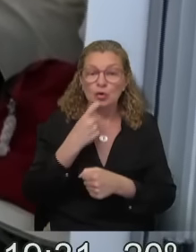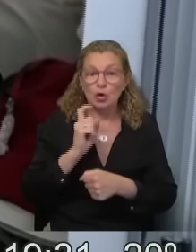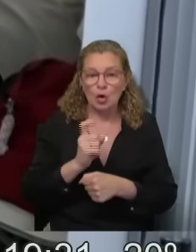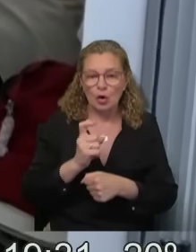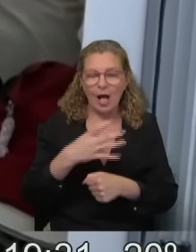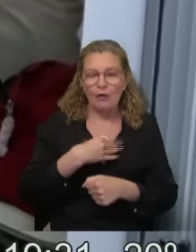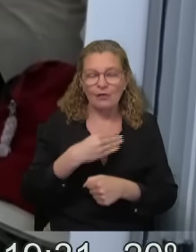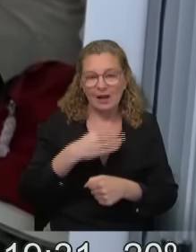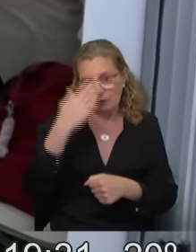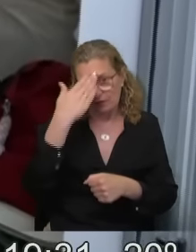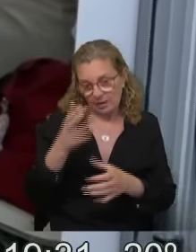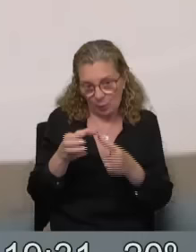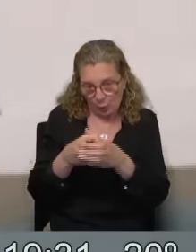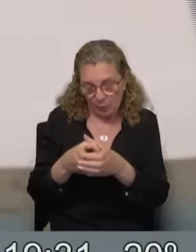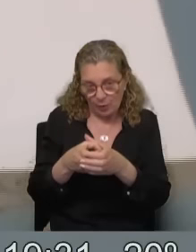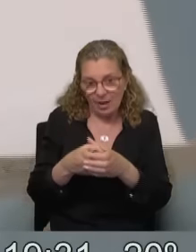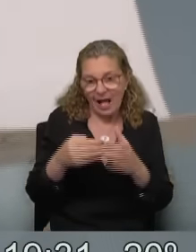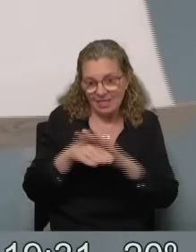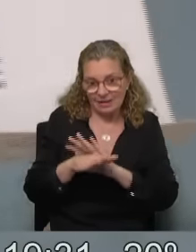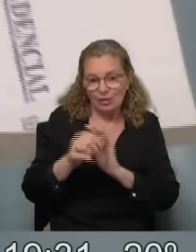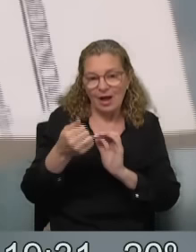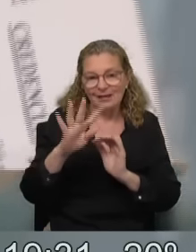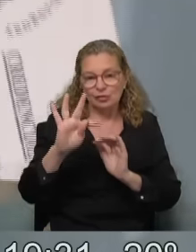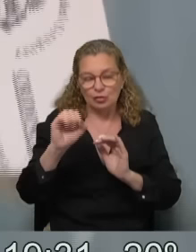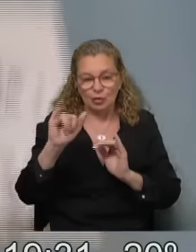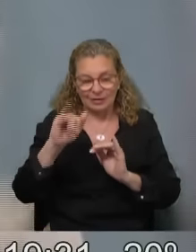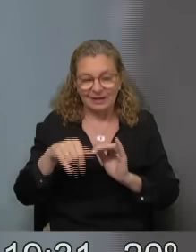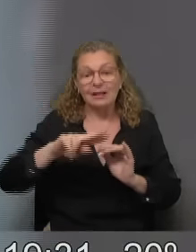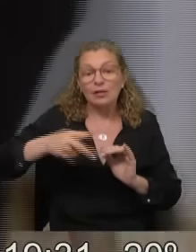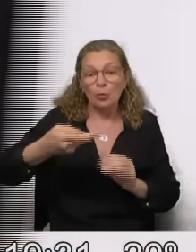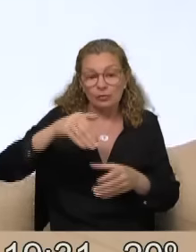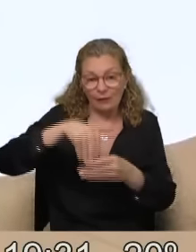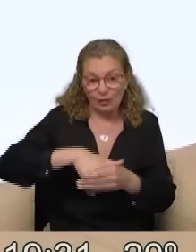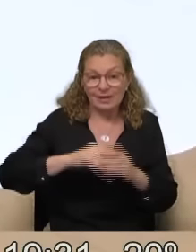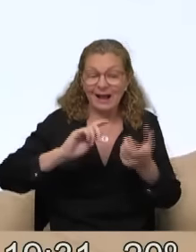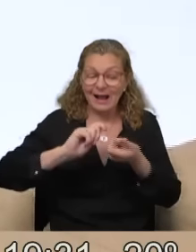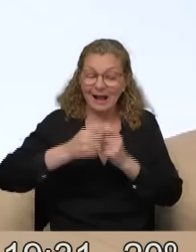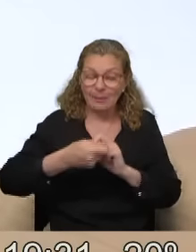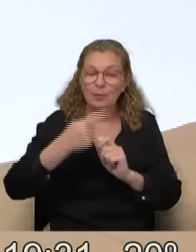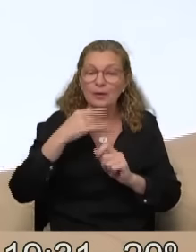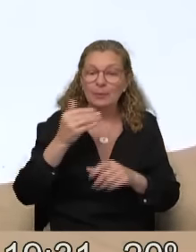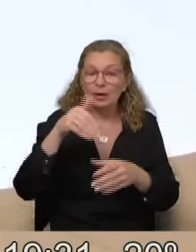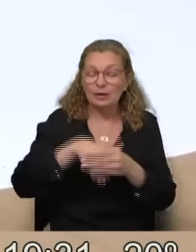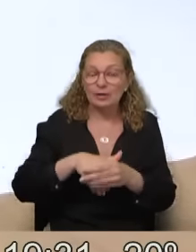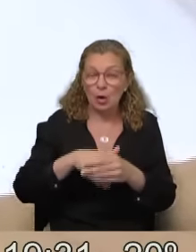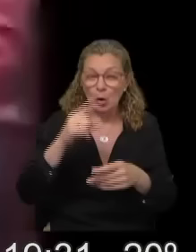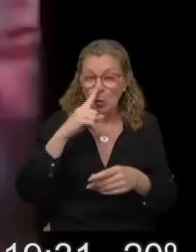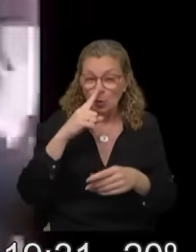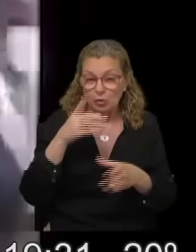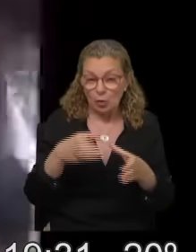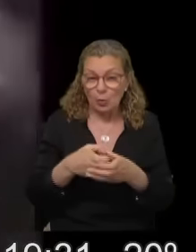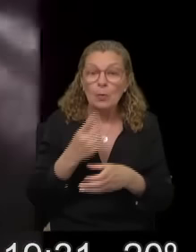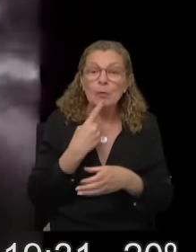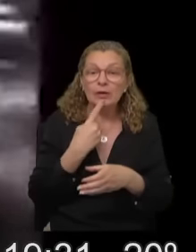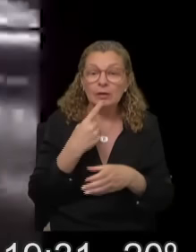Amplio, entre ellos los sectores astoristas. Además de la segunda vuelta se incorporaron otros cambios, por ejemplo, la elección interna de los partidos.